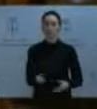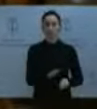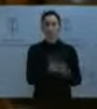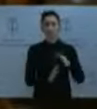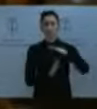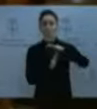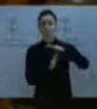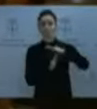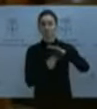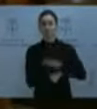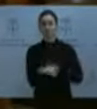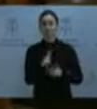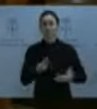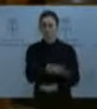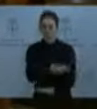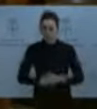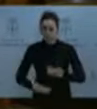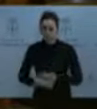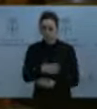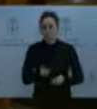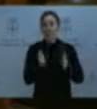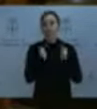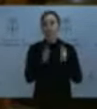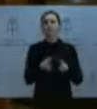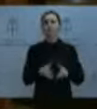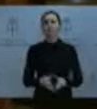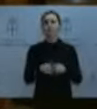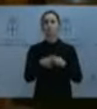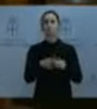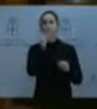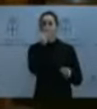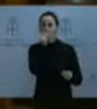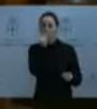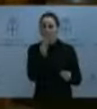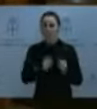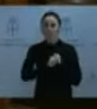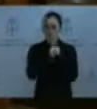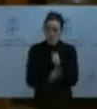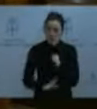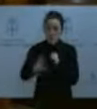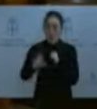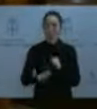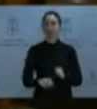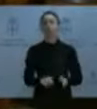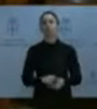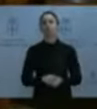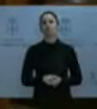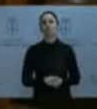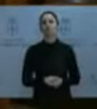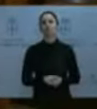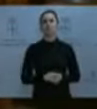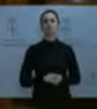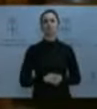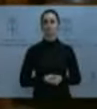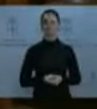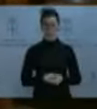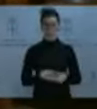nuestra flota, o sea, nuestras especies marinas? Por ahí va, yo creo, nosotros